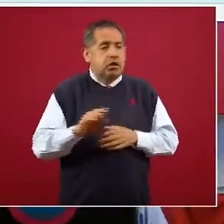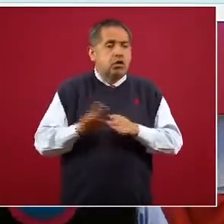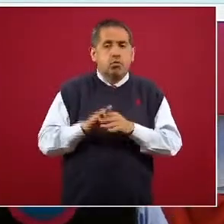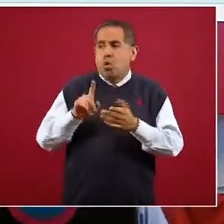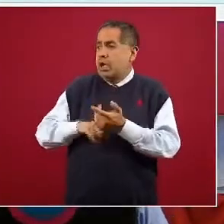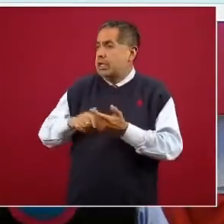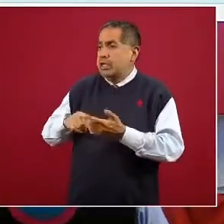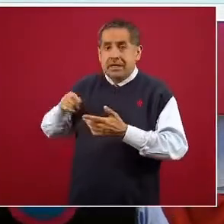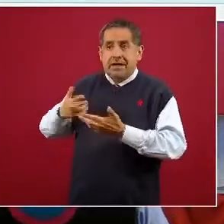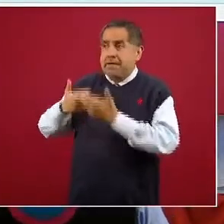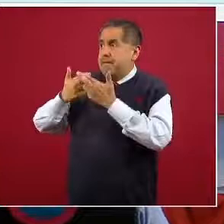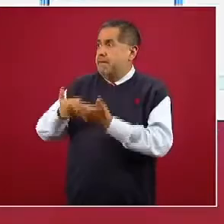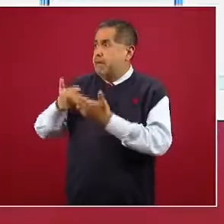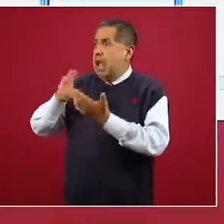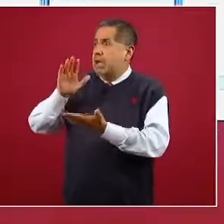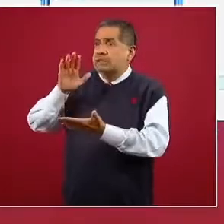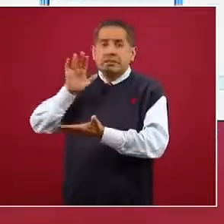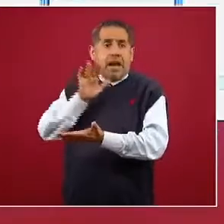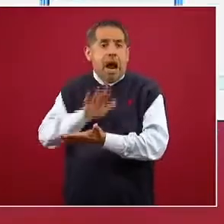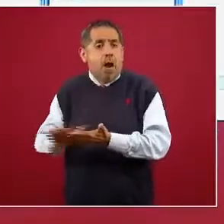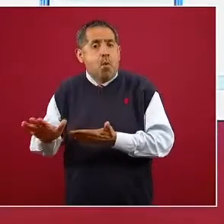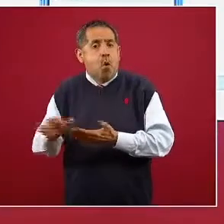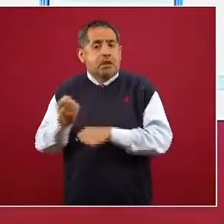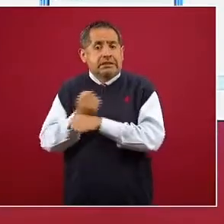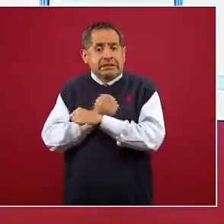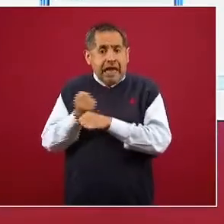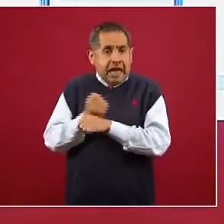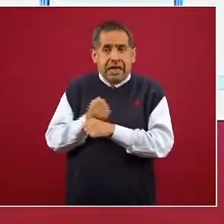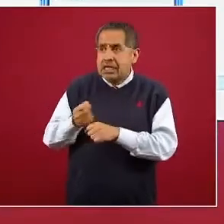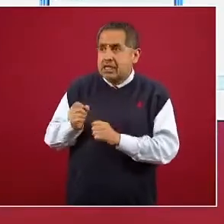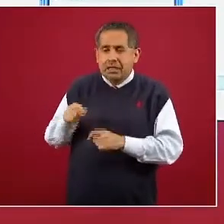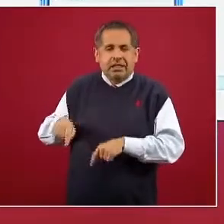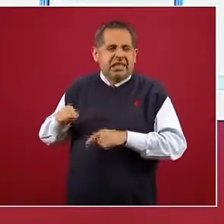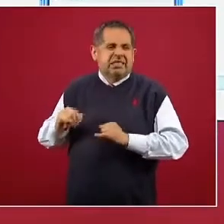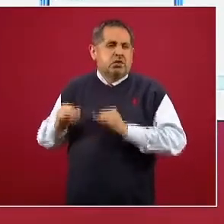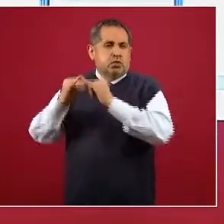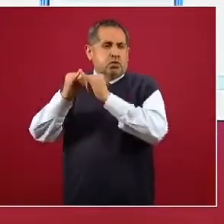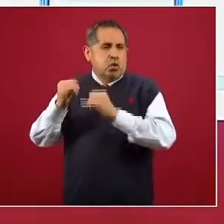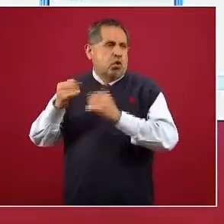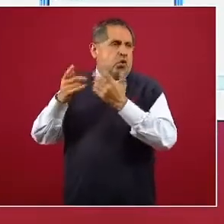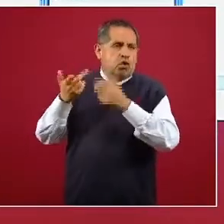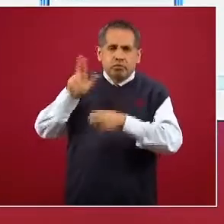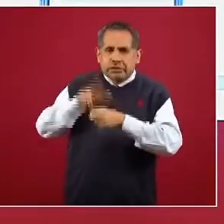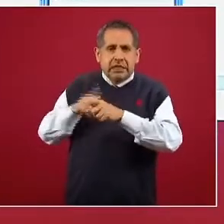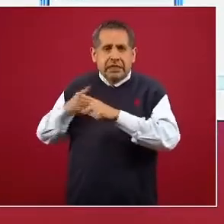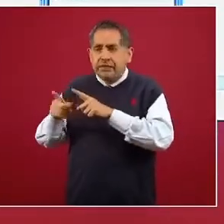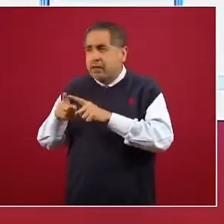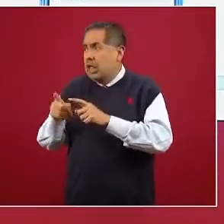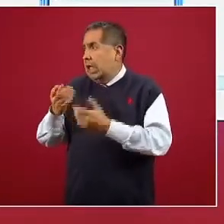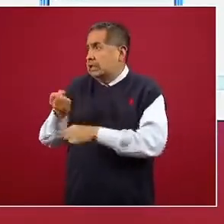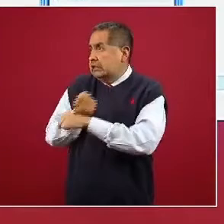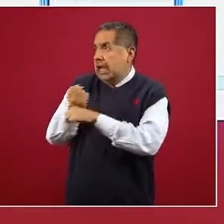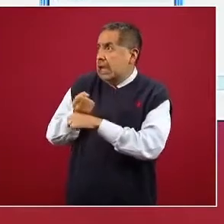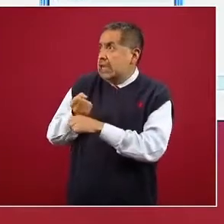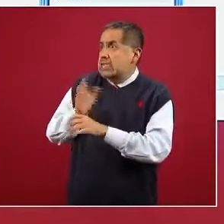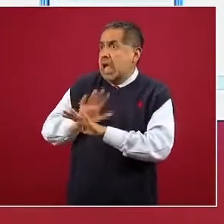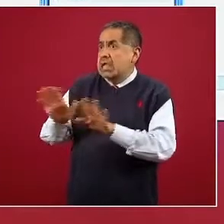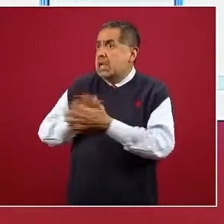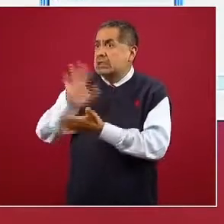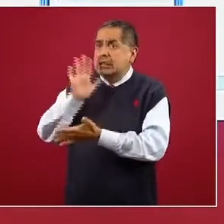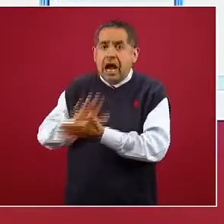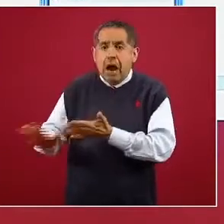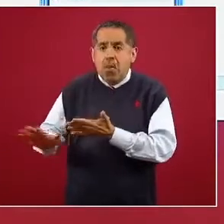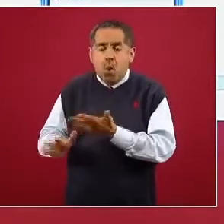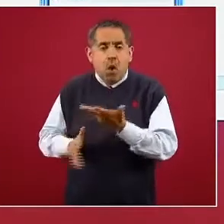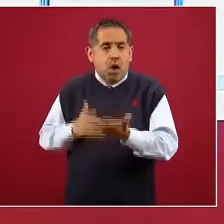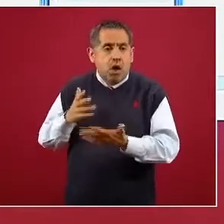de sangre, de un grupo de bancos de sangre de una misma institución, de instituciones diferentes, incluso de